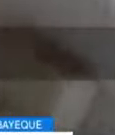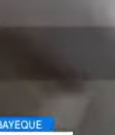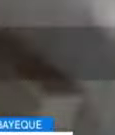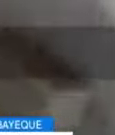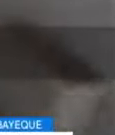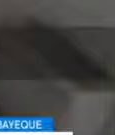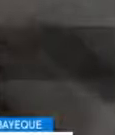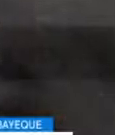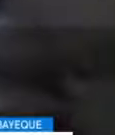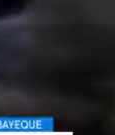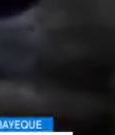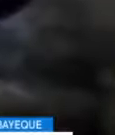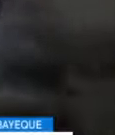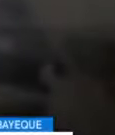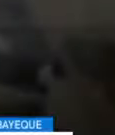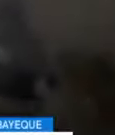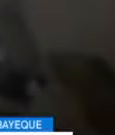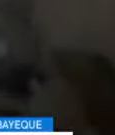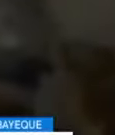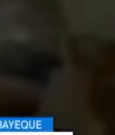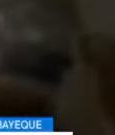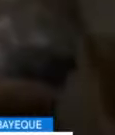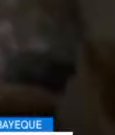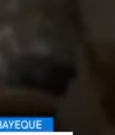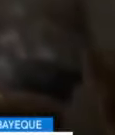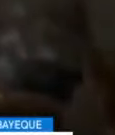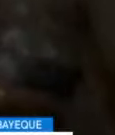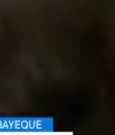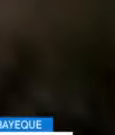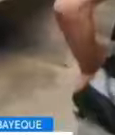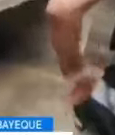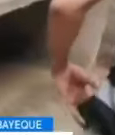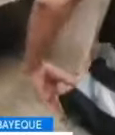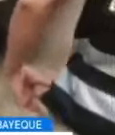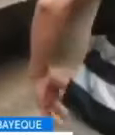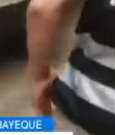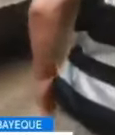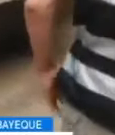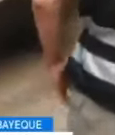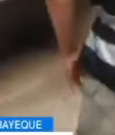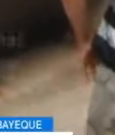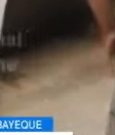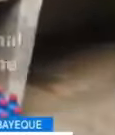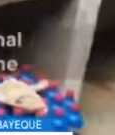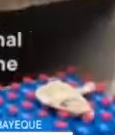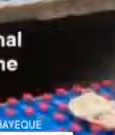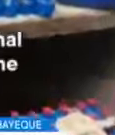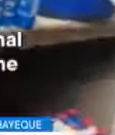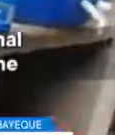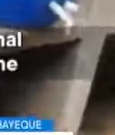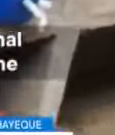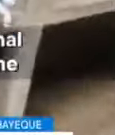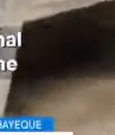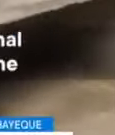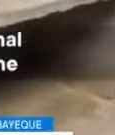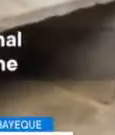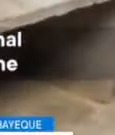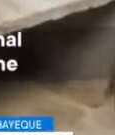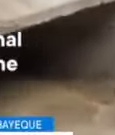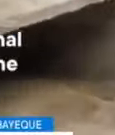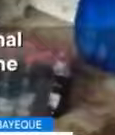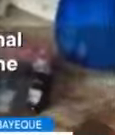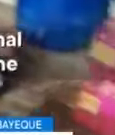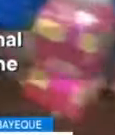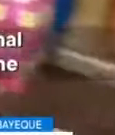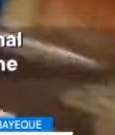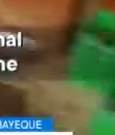yactapi, yan, hallamanta, ruas, jakun. Paikunapim, tarir, junku, izkai, peru, yactayuz, kunata, chay, nallataj, zahua, venezuela, yactayuz,